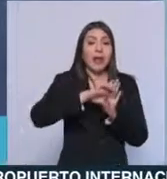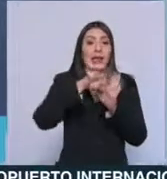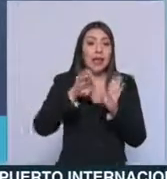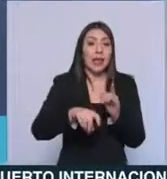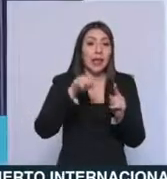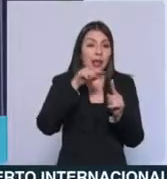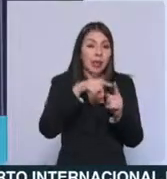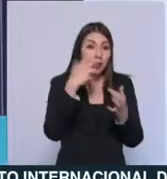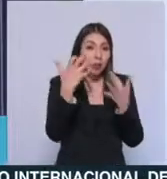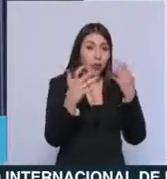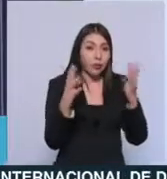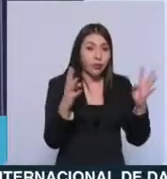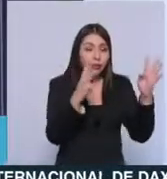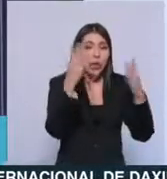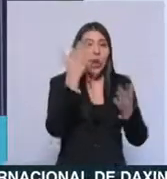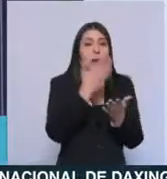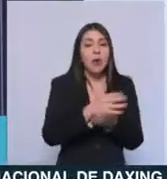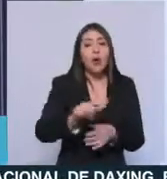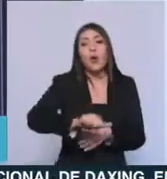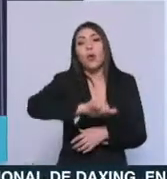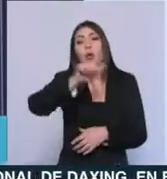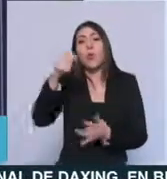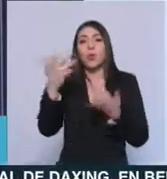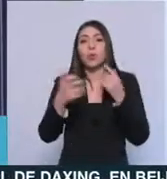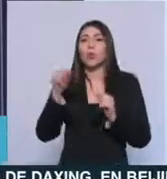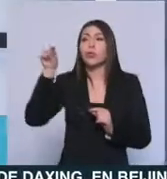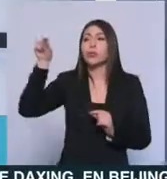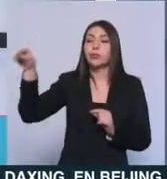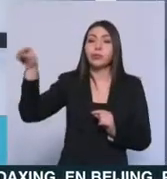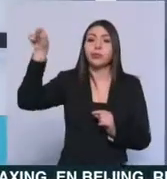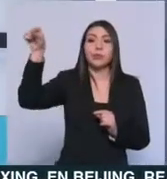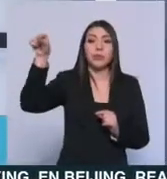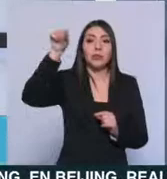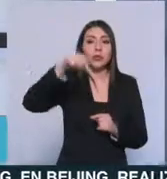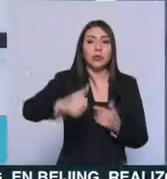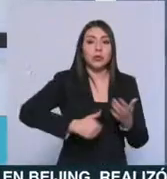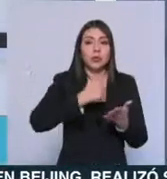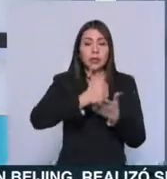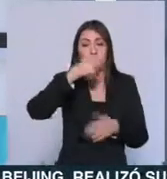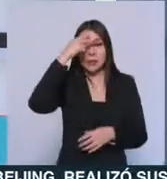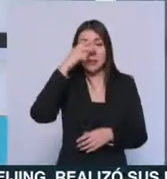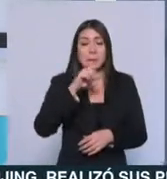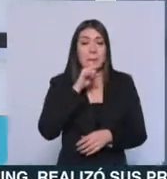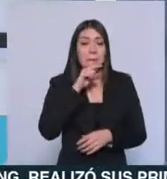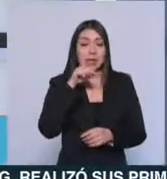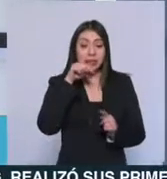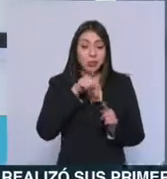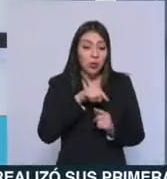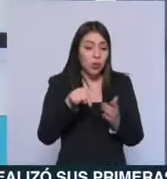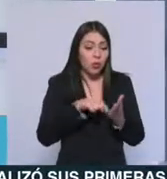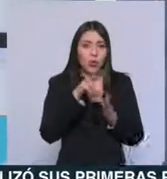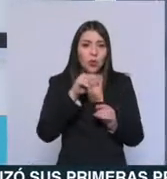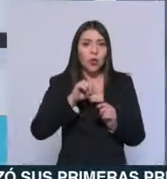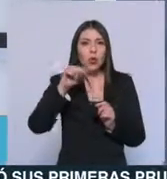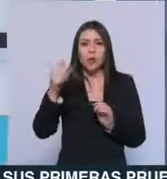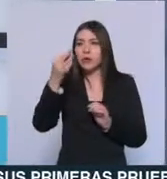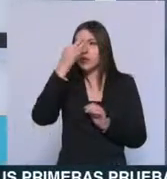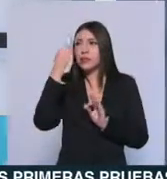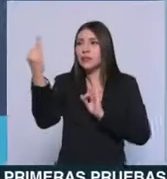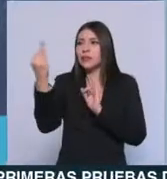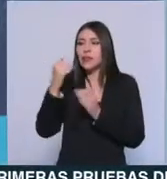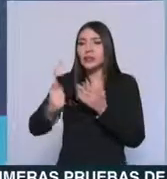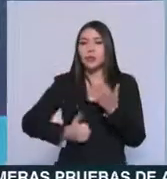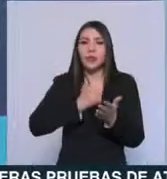otros incendios que ocurrieron alrededor de la Ciudad de México, no en la misma ciudad, sino